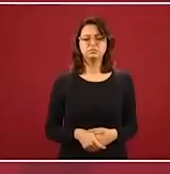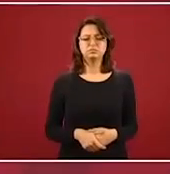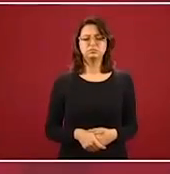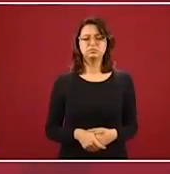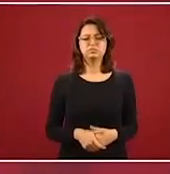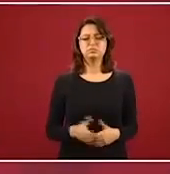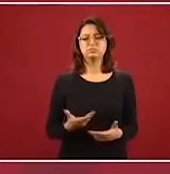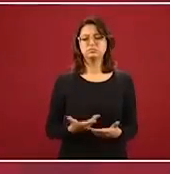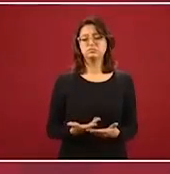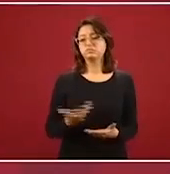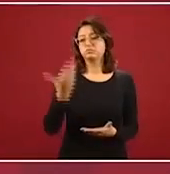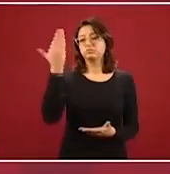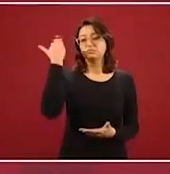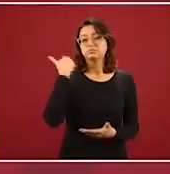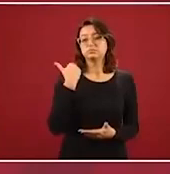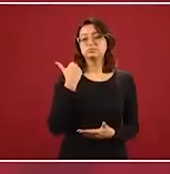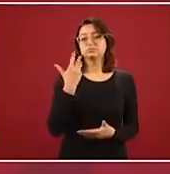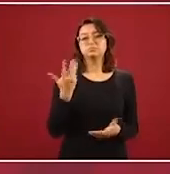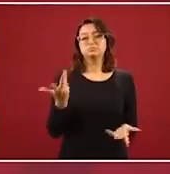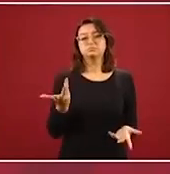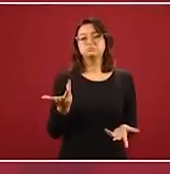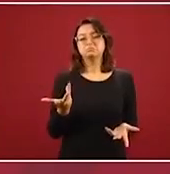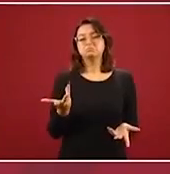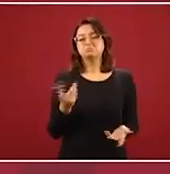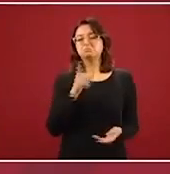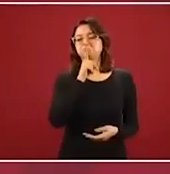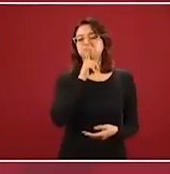porque se veía como un negocio.